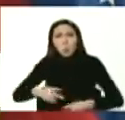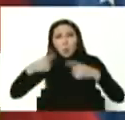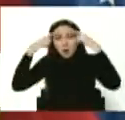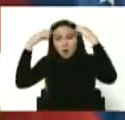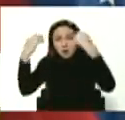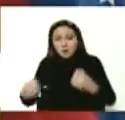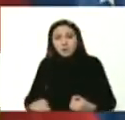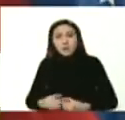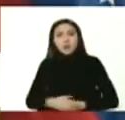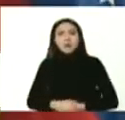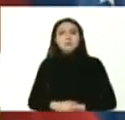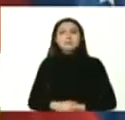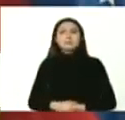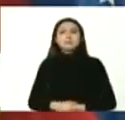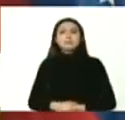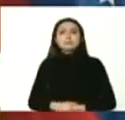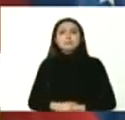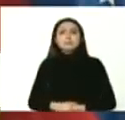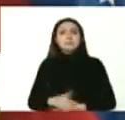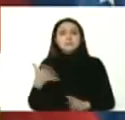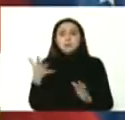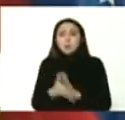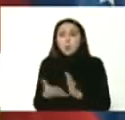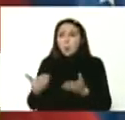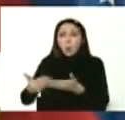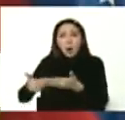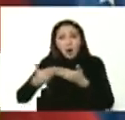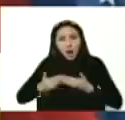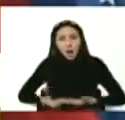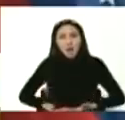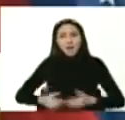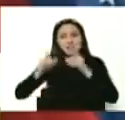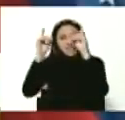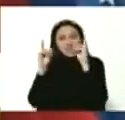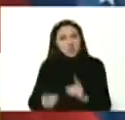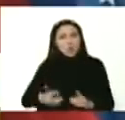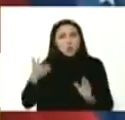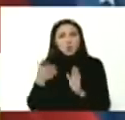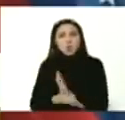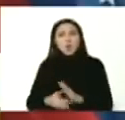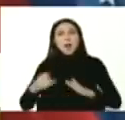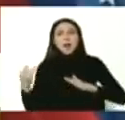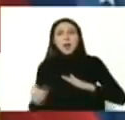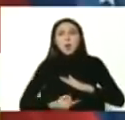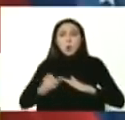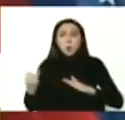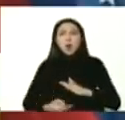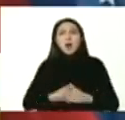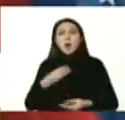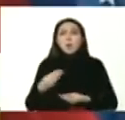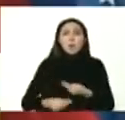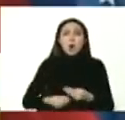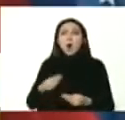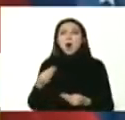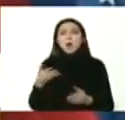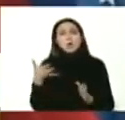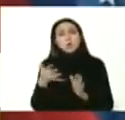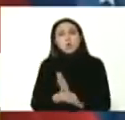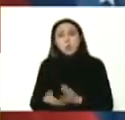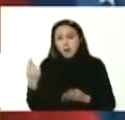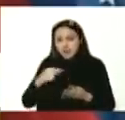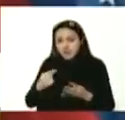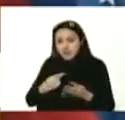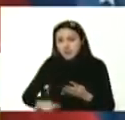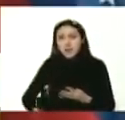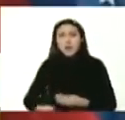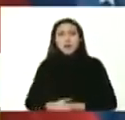CPI, puesto que no ha recibido notificación oficial por parte de este órgano respecto a los hechos específicos que